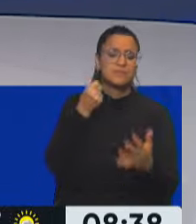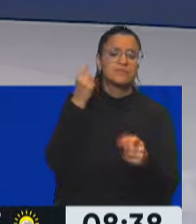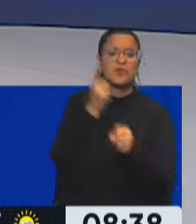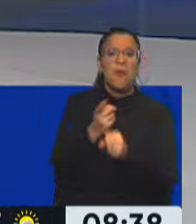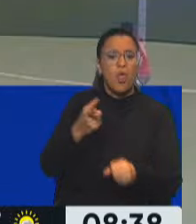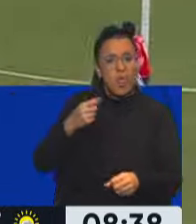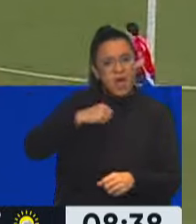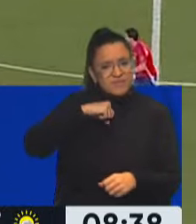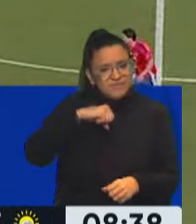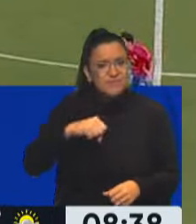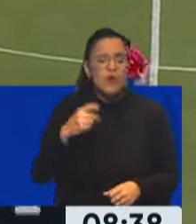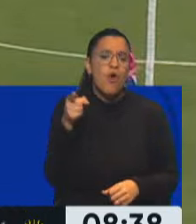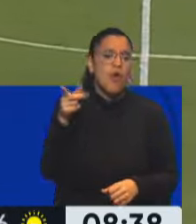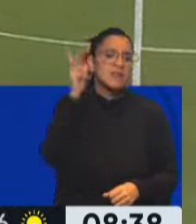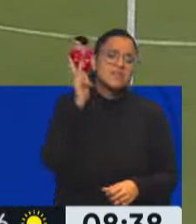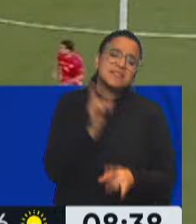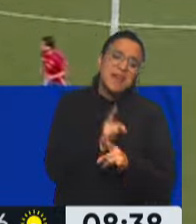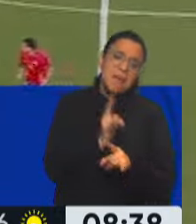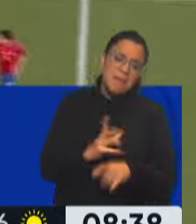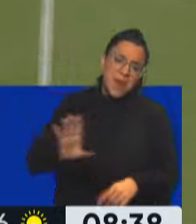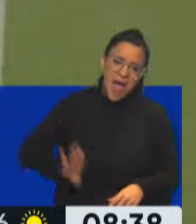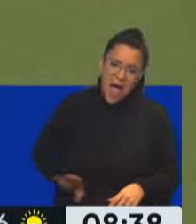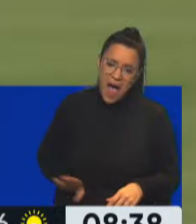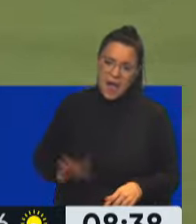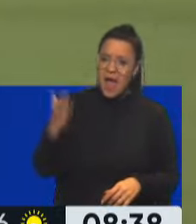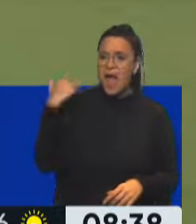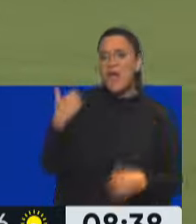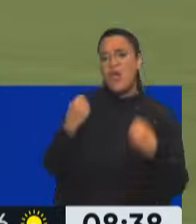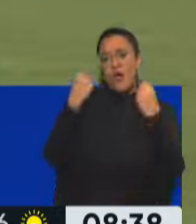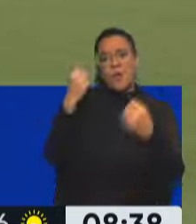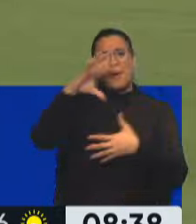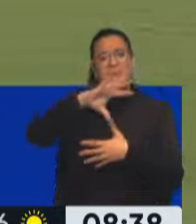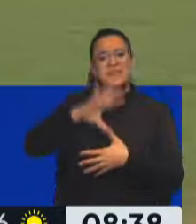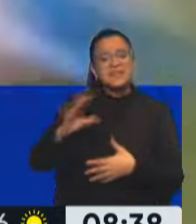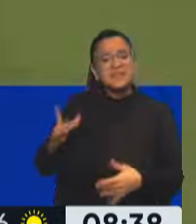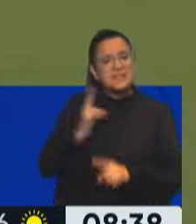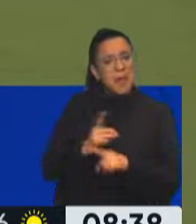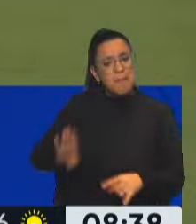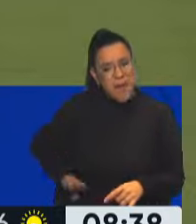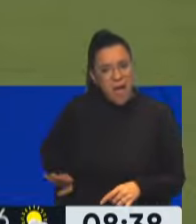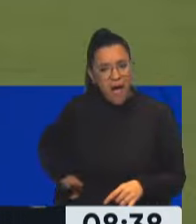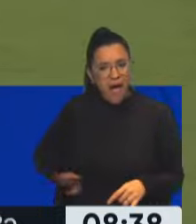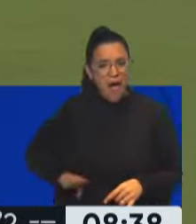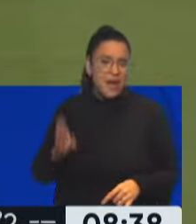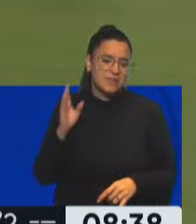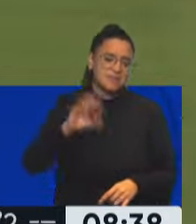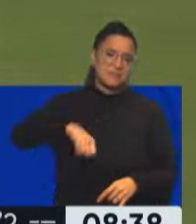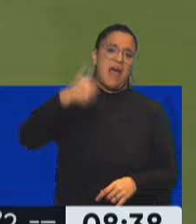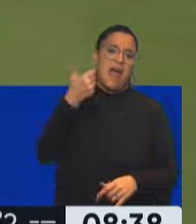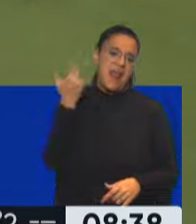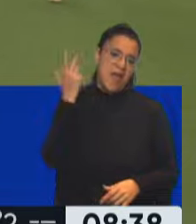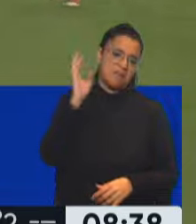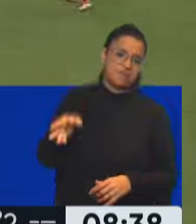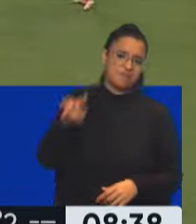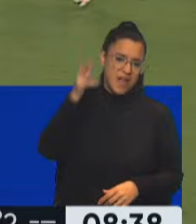verdad, siempre te dan ganas. Después de esas dos finales en la Copa América, decime si no te quedás siempre con las ganas de ganar, como sea, a Chile.